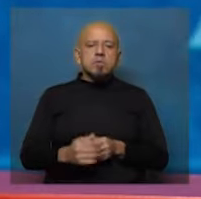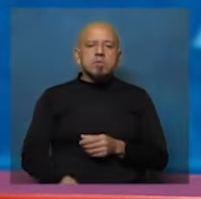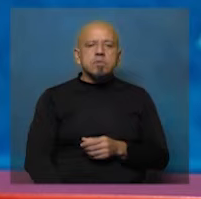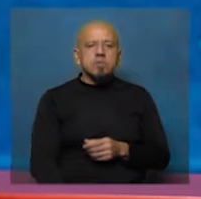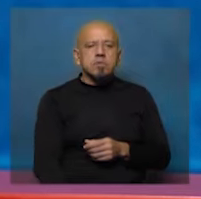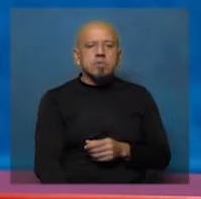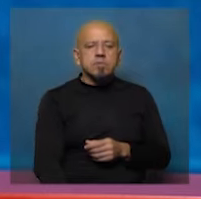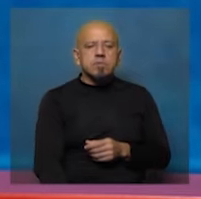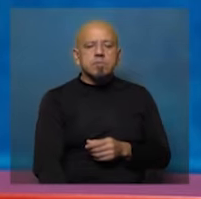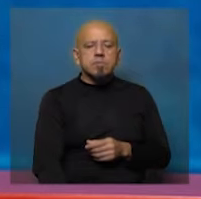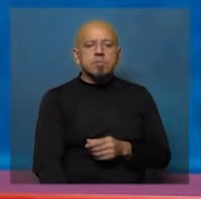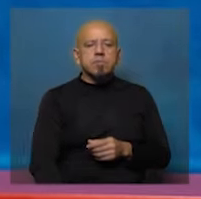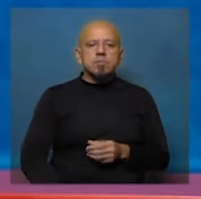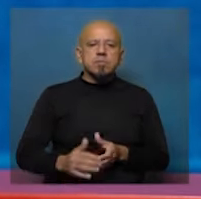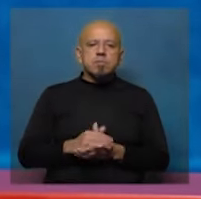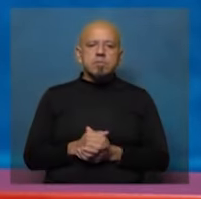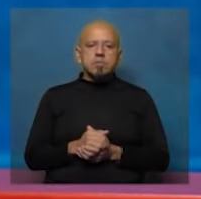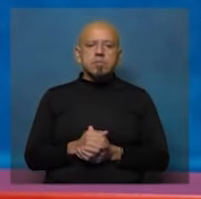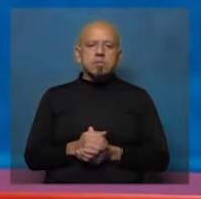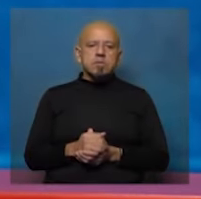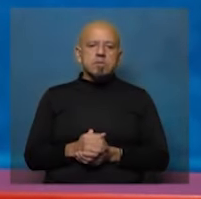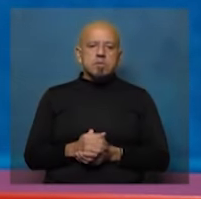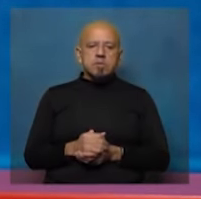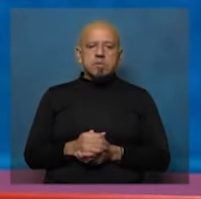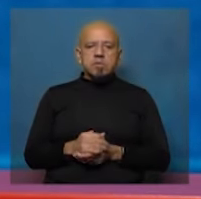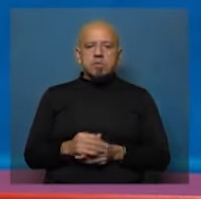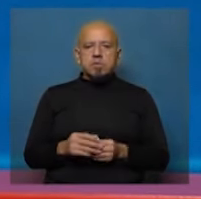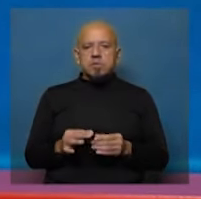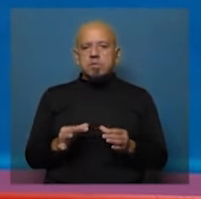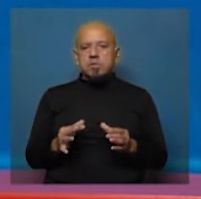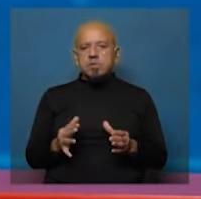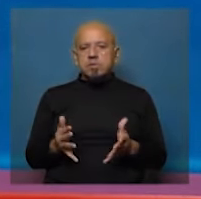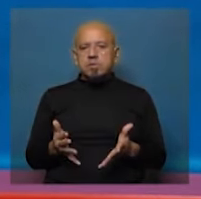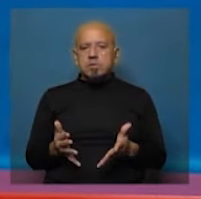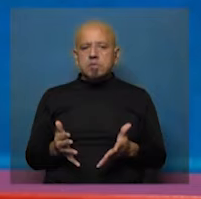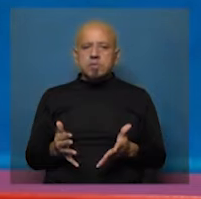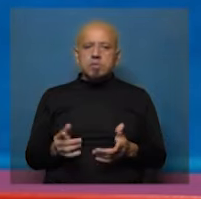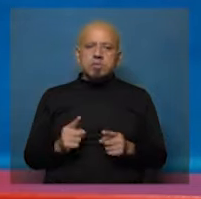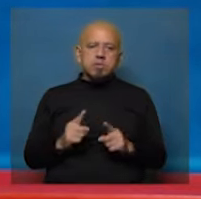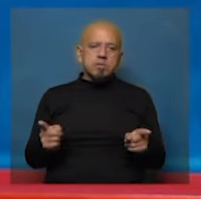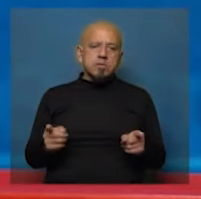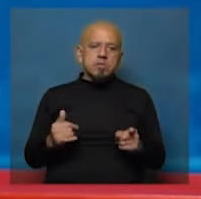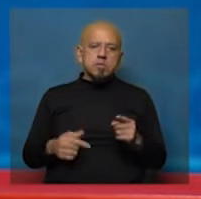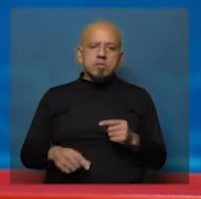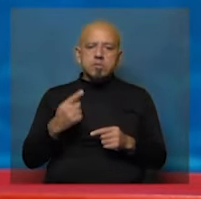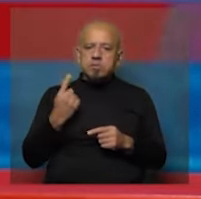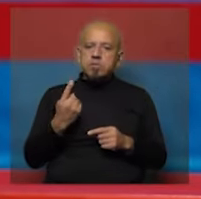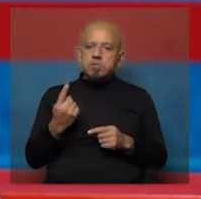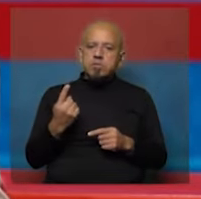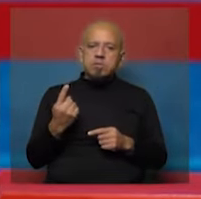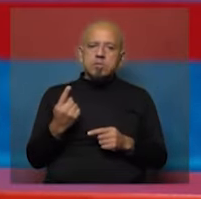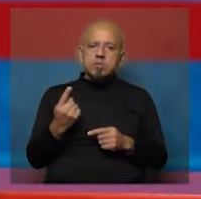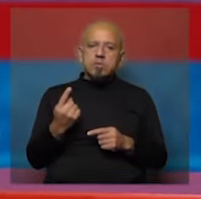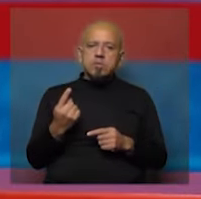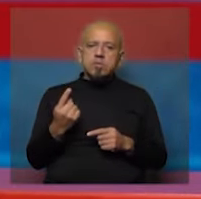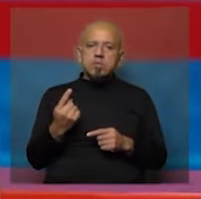que que es la consecuencia lógica de no tener como prioridad el combate como